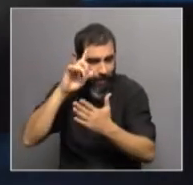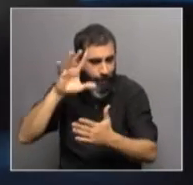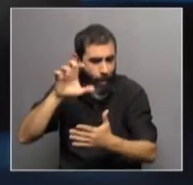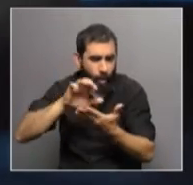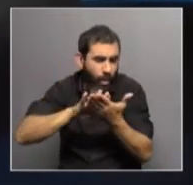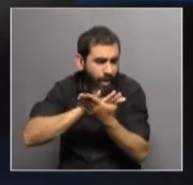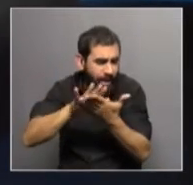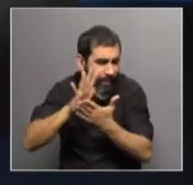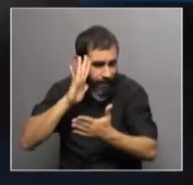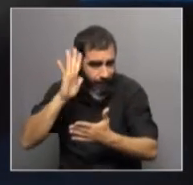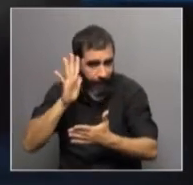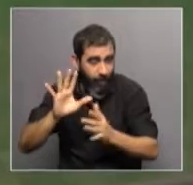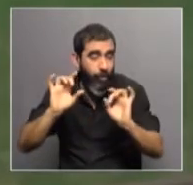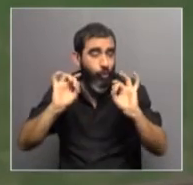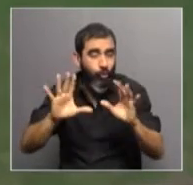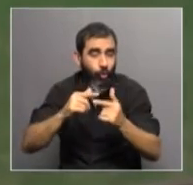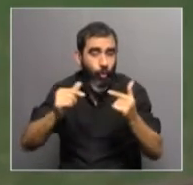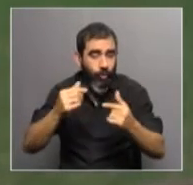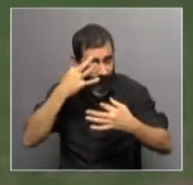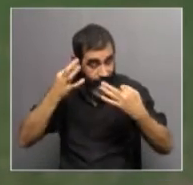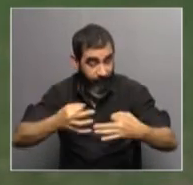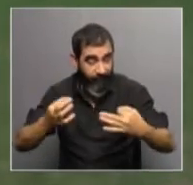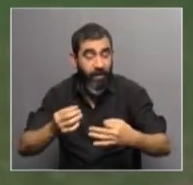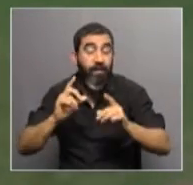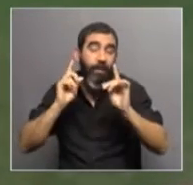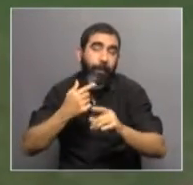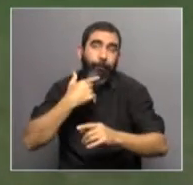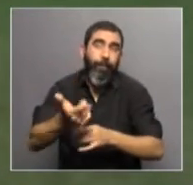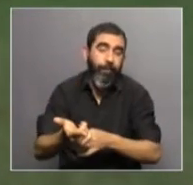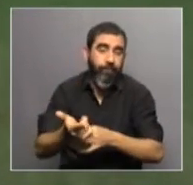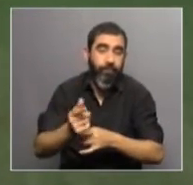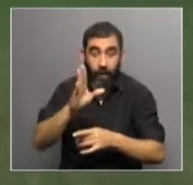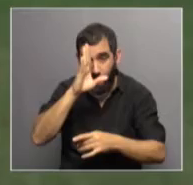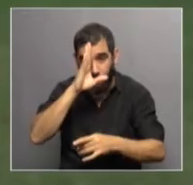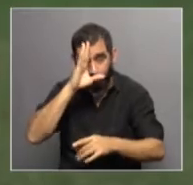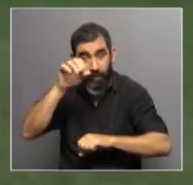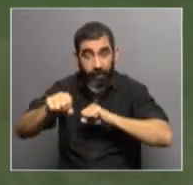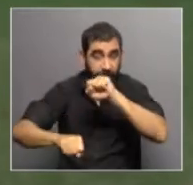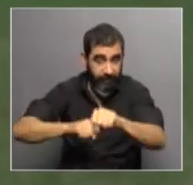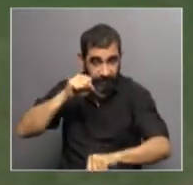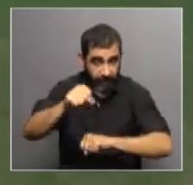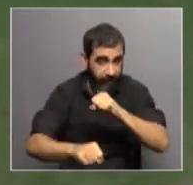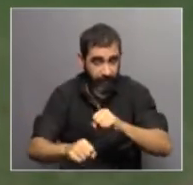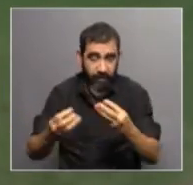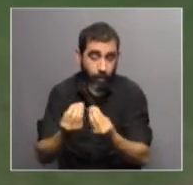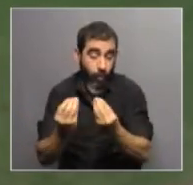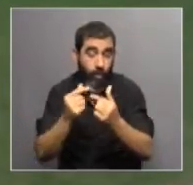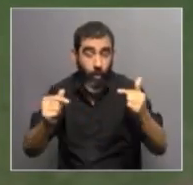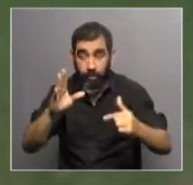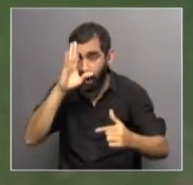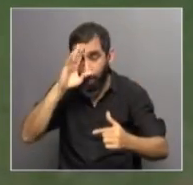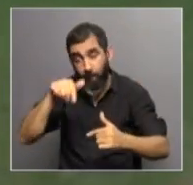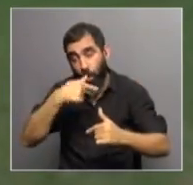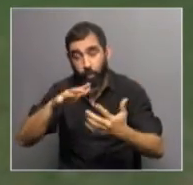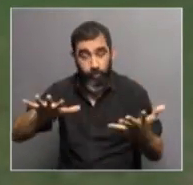memoria, no solo la memoria que recordamos conscientemente, sino, por ejemplo, que aprendimos a andar en bicicleta y otras cosas que están en